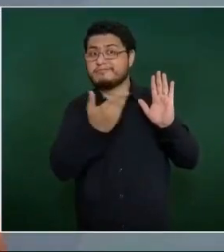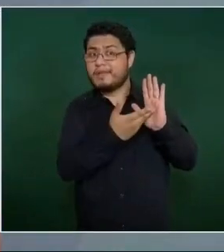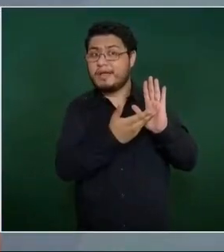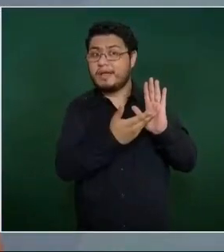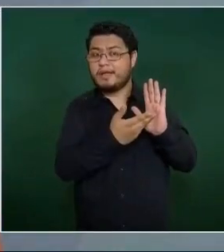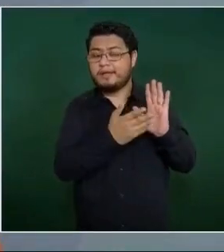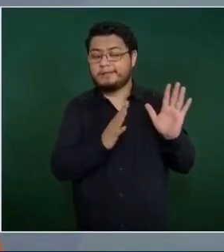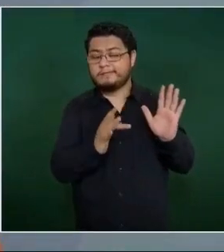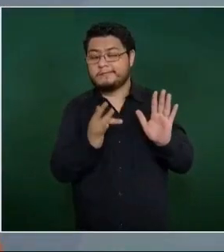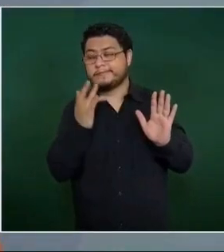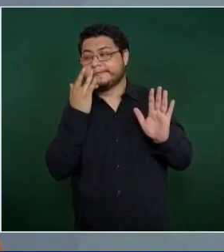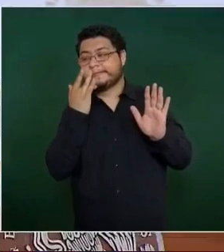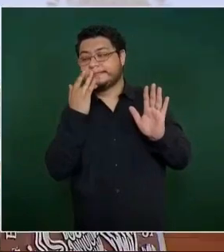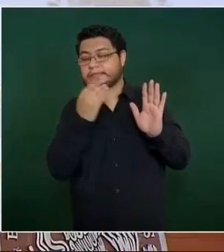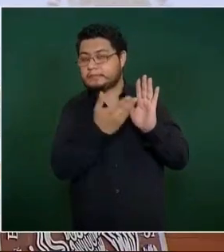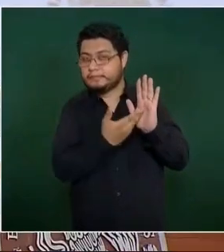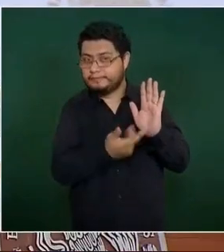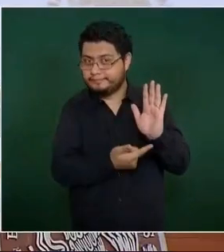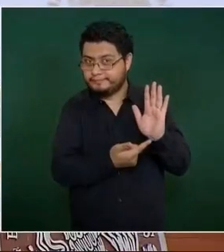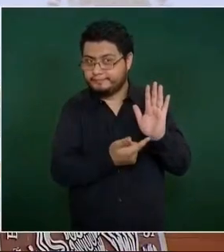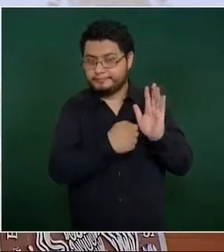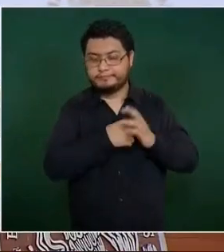fresa.